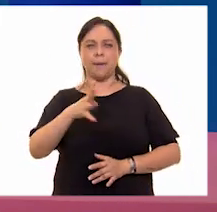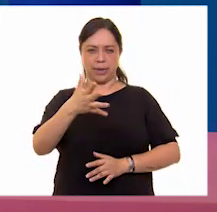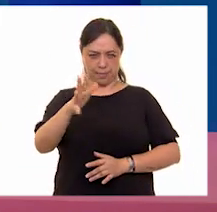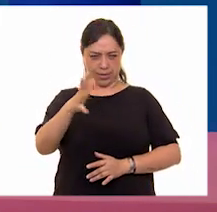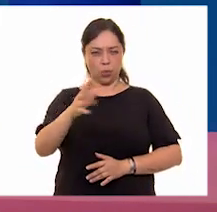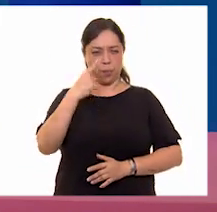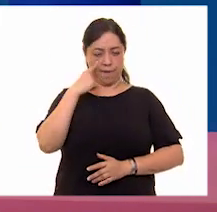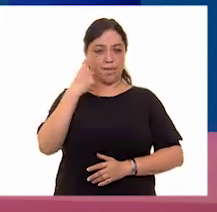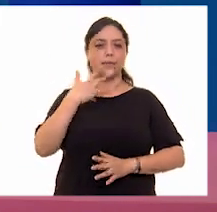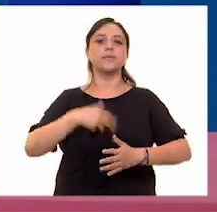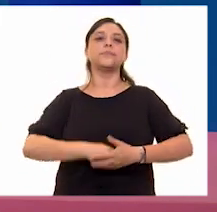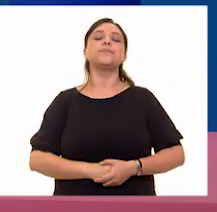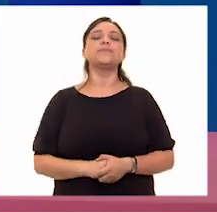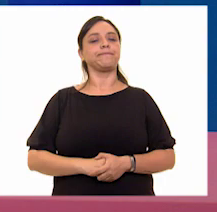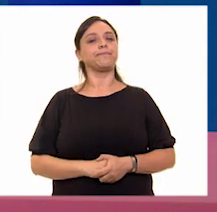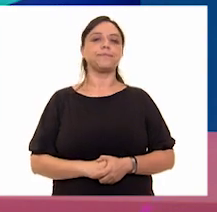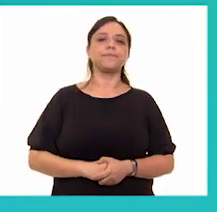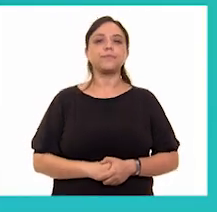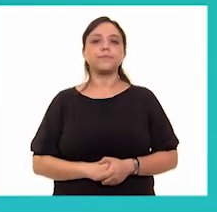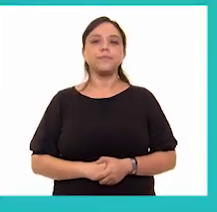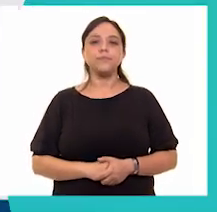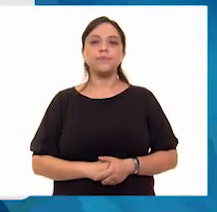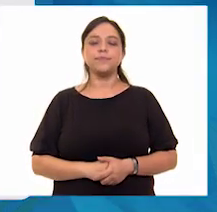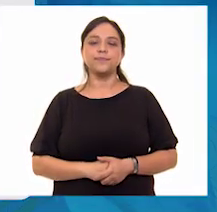así más o menos.